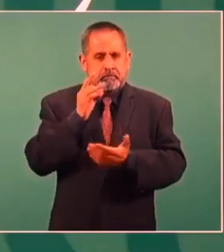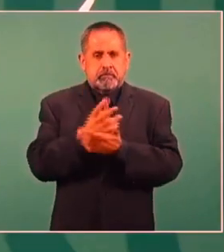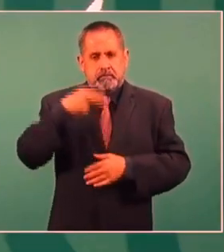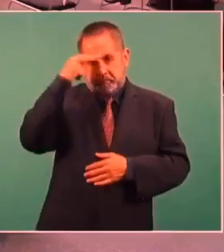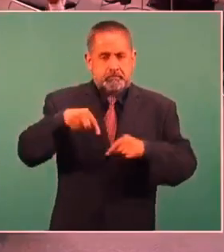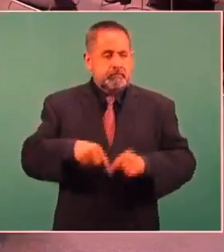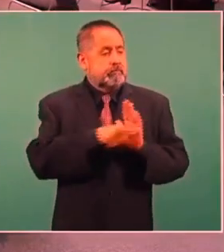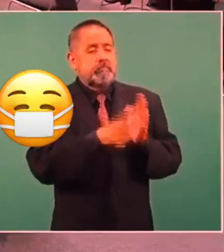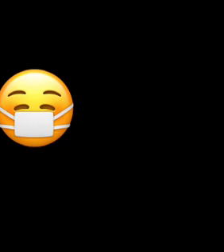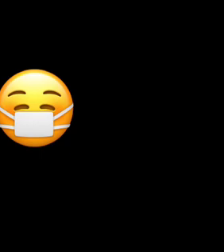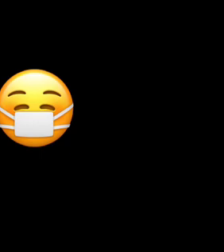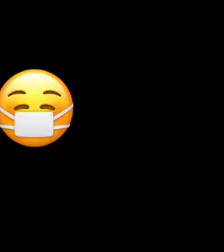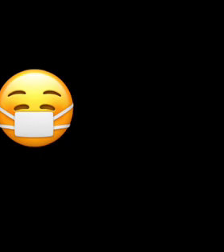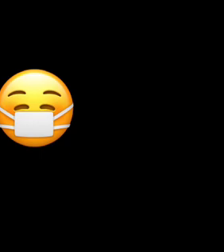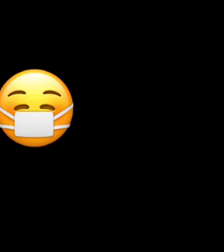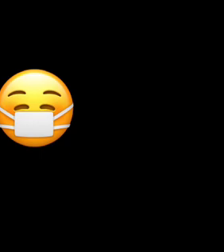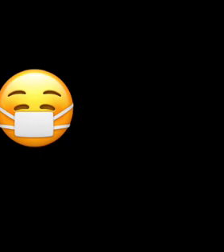vaya a pensar que nada más es el reformo.